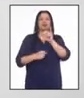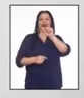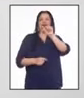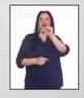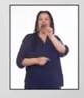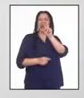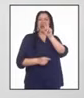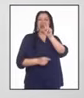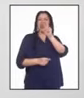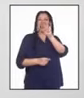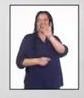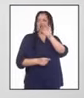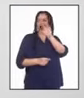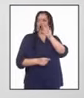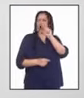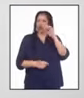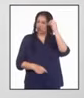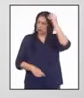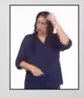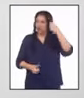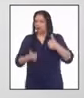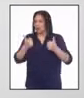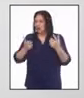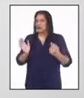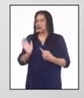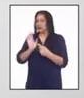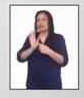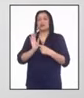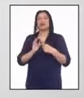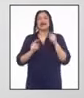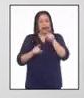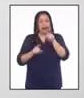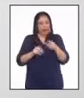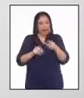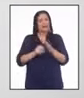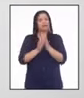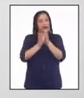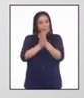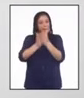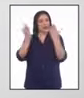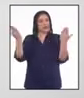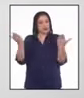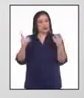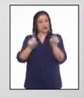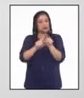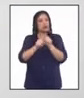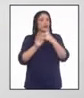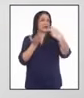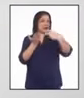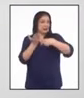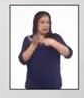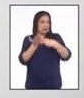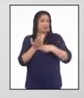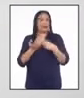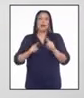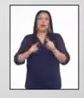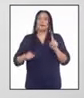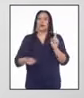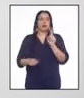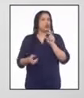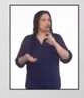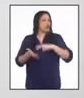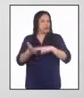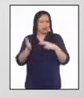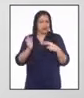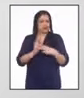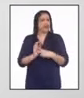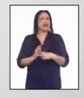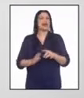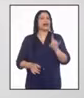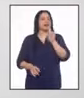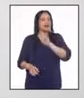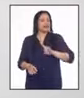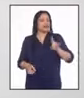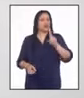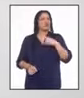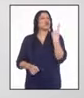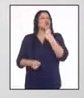artículos de opinión suelen presentarse en esos medios de comunicación, pero no significa que se